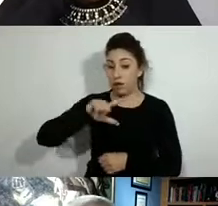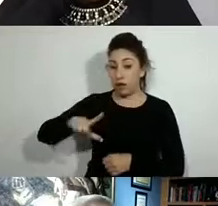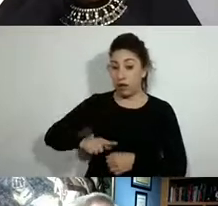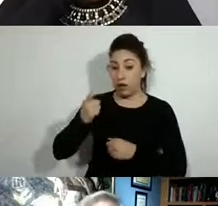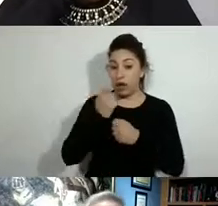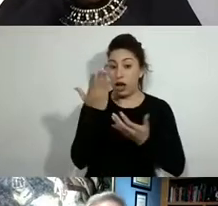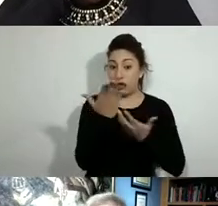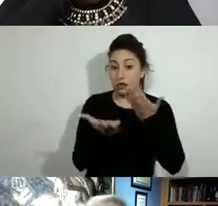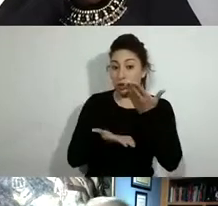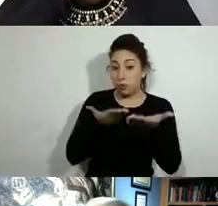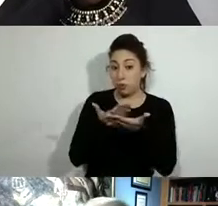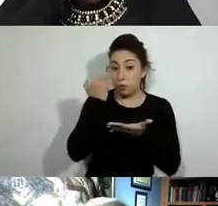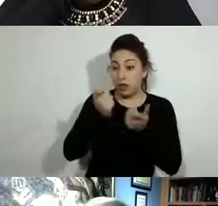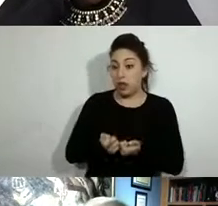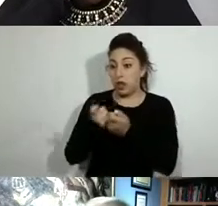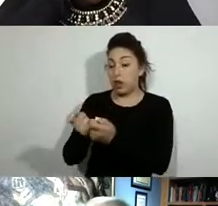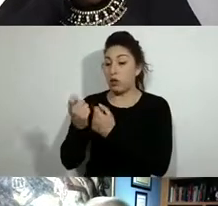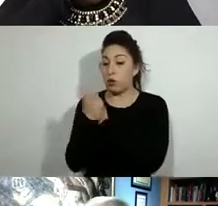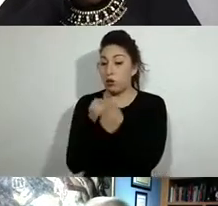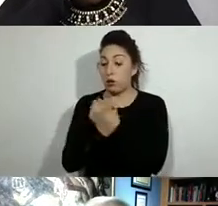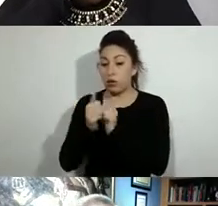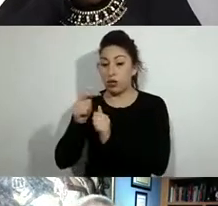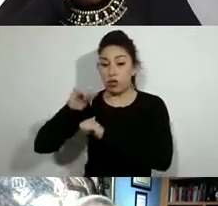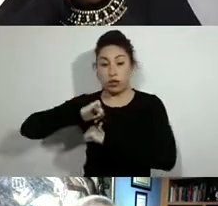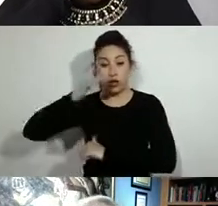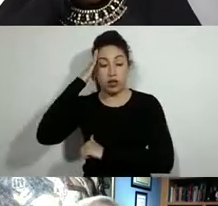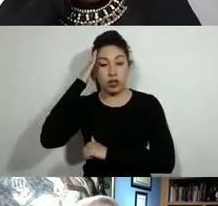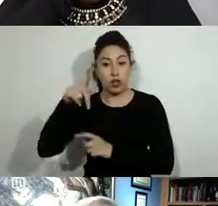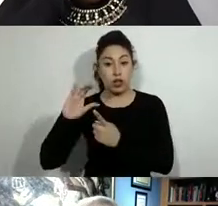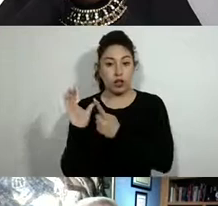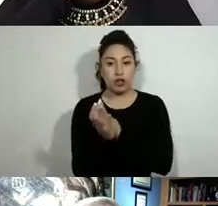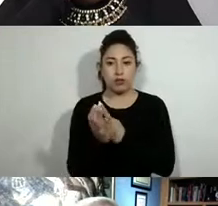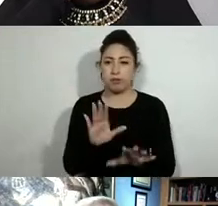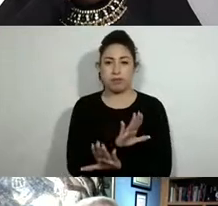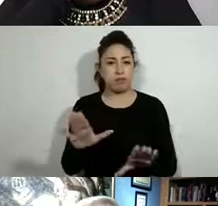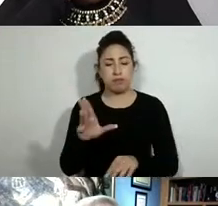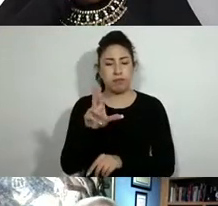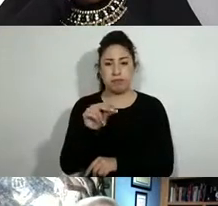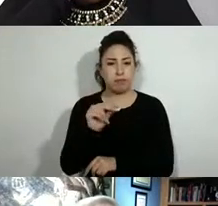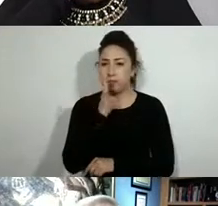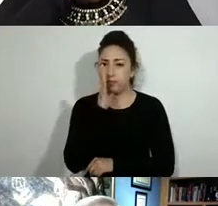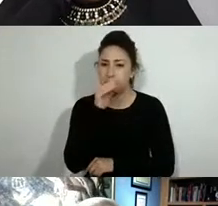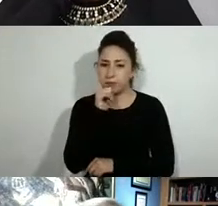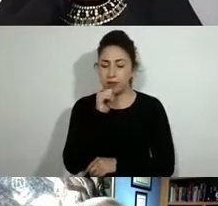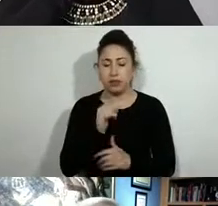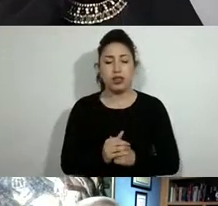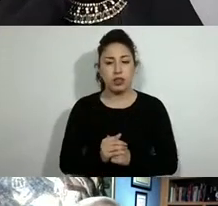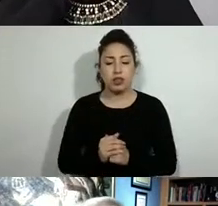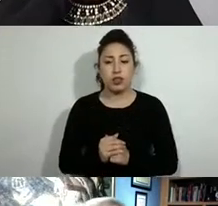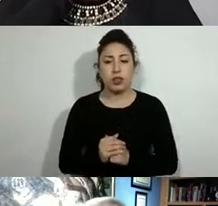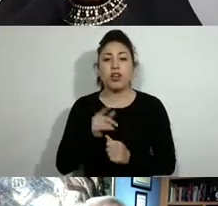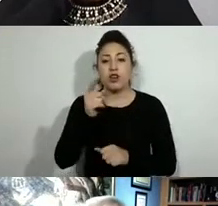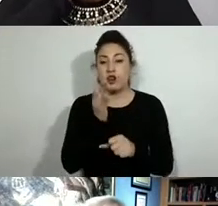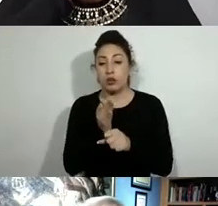así, de la jefa de gobierno a una comisión correspondiente. A pesar de que efectivamente se